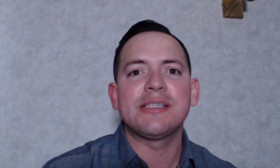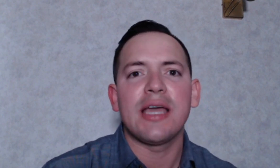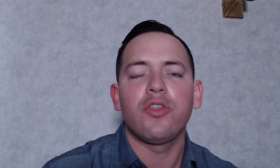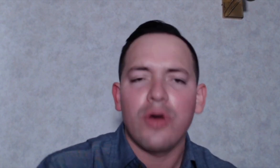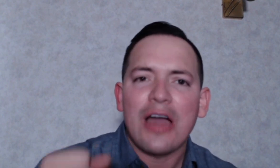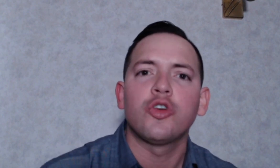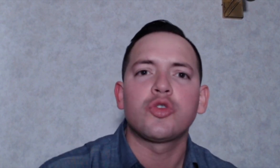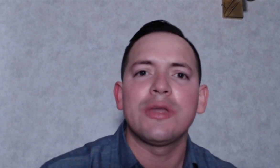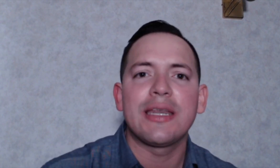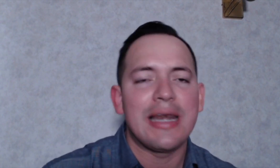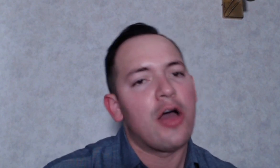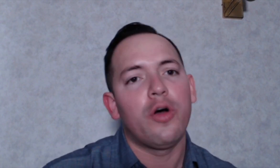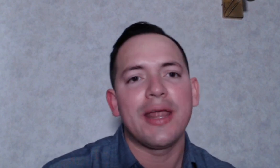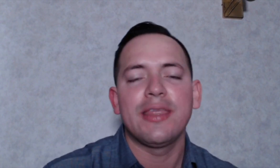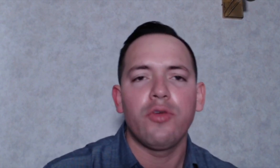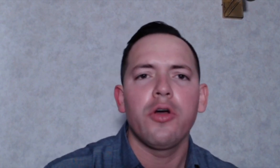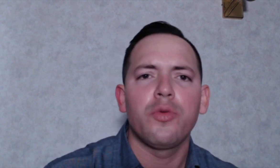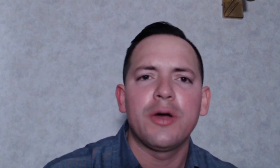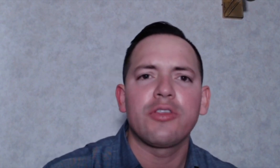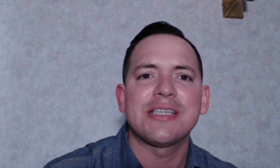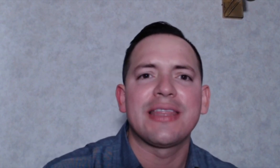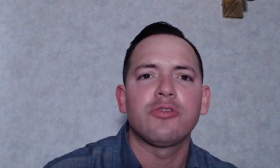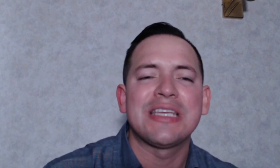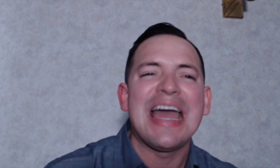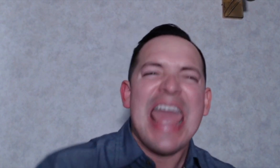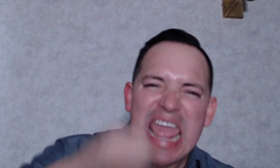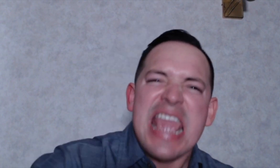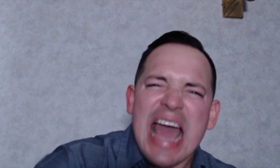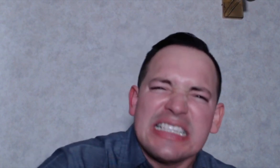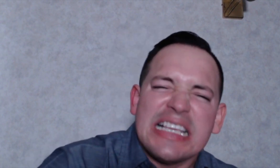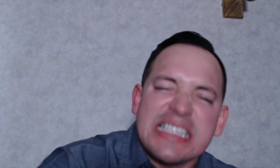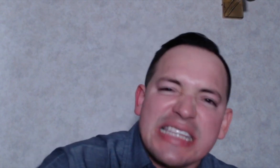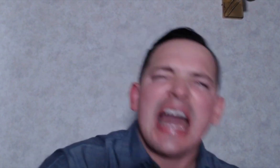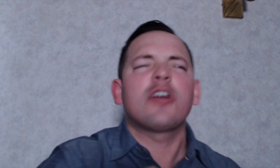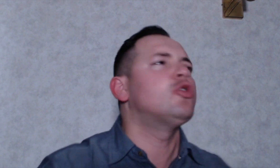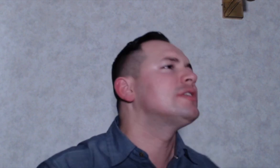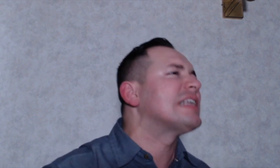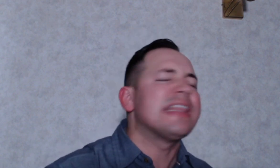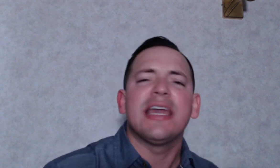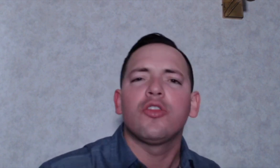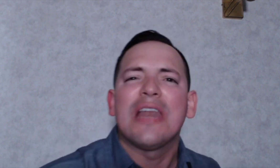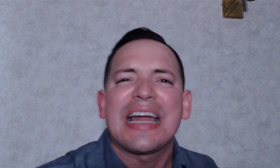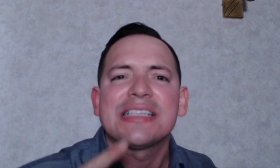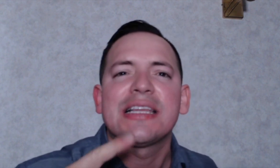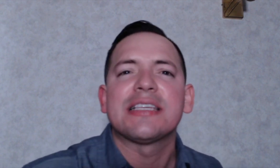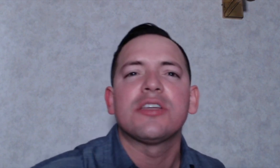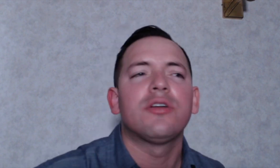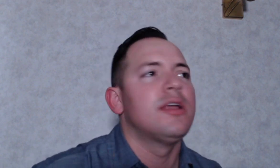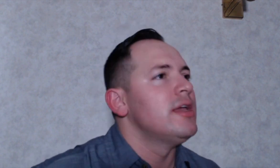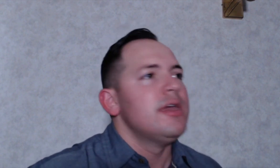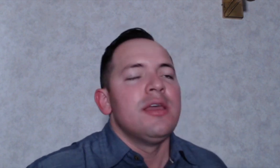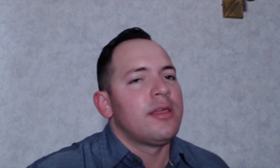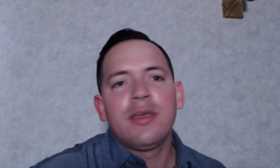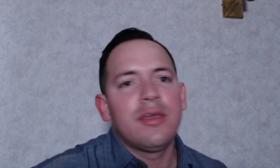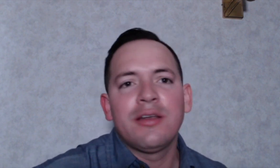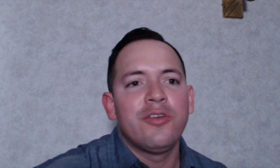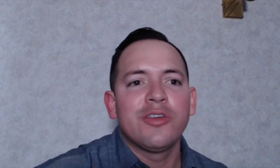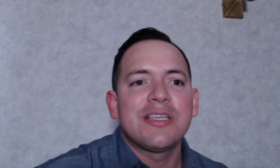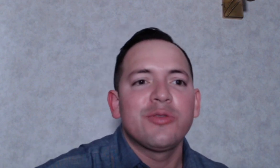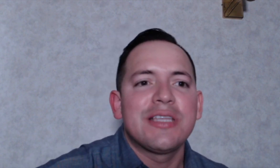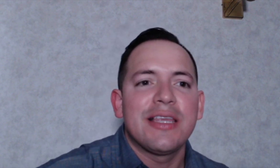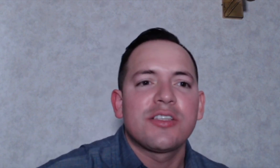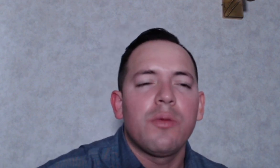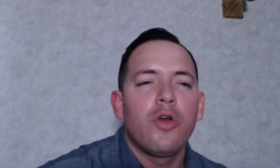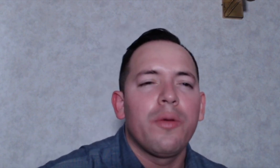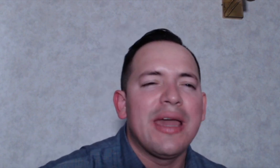ha comenzado a construir la obra del nuevo aeropuerto de Santa Lucía y ya se está concediendo la cancelación. No